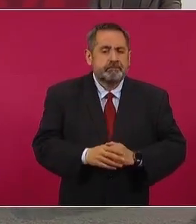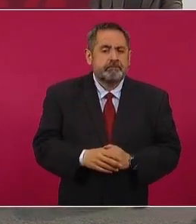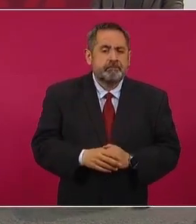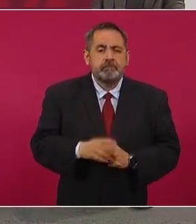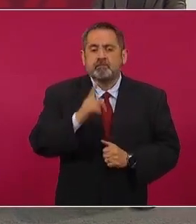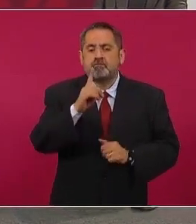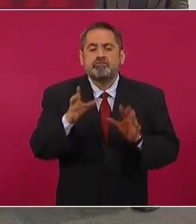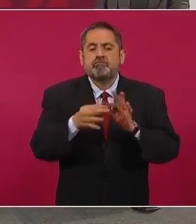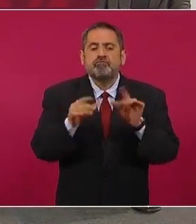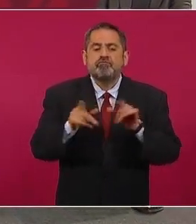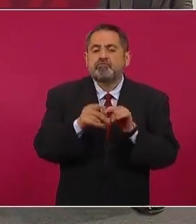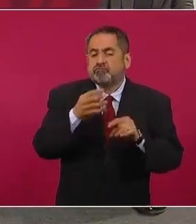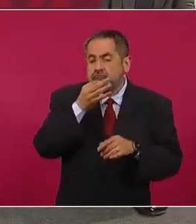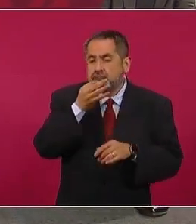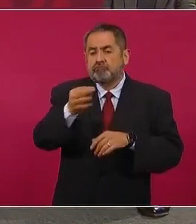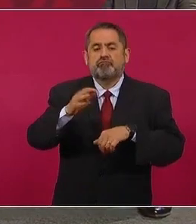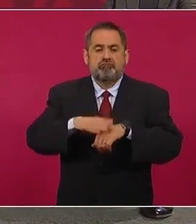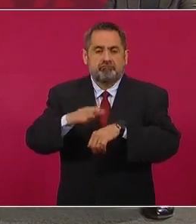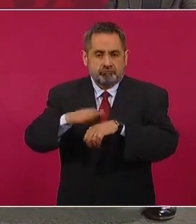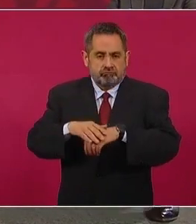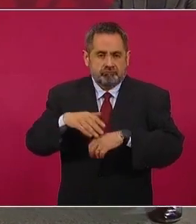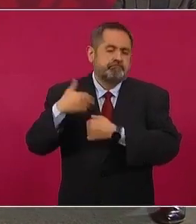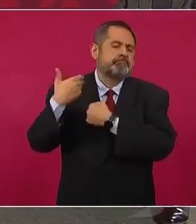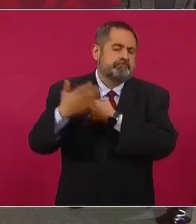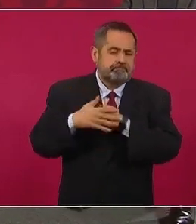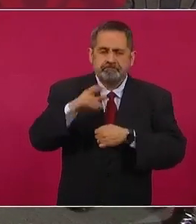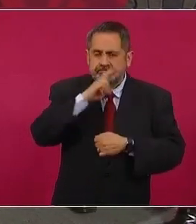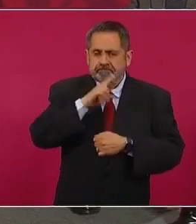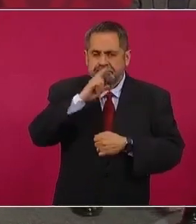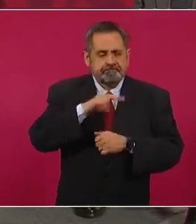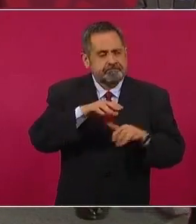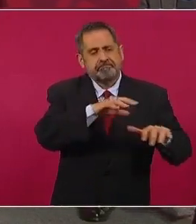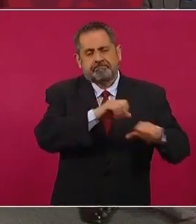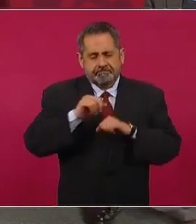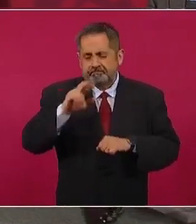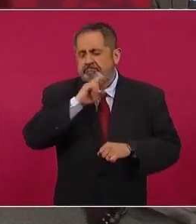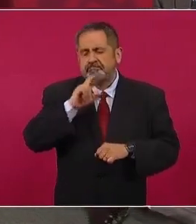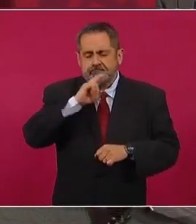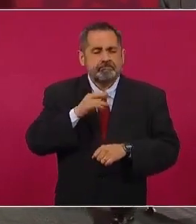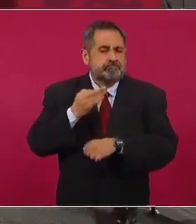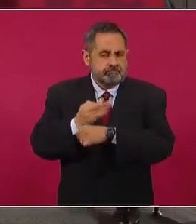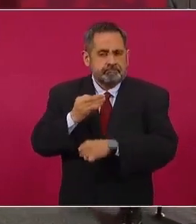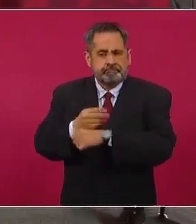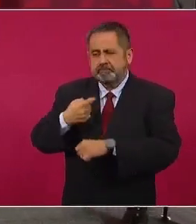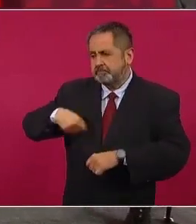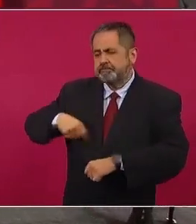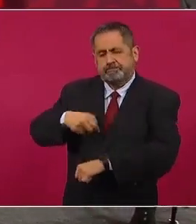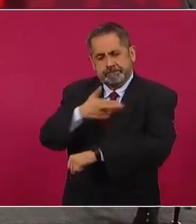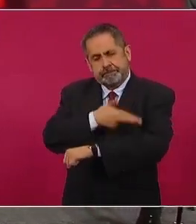Solo decirle a la gente que se va a tener pronto, o sea que estamos